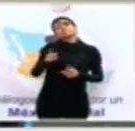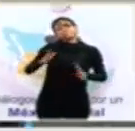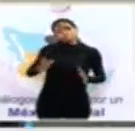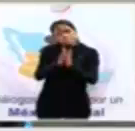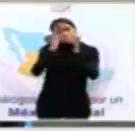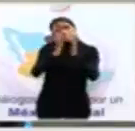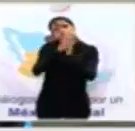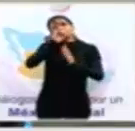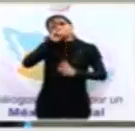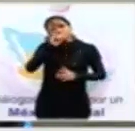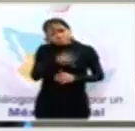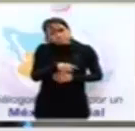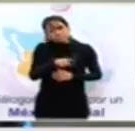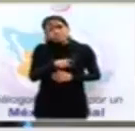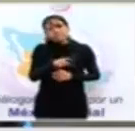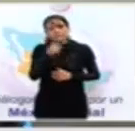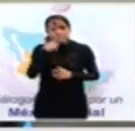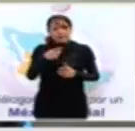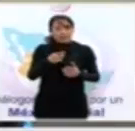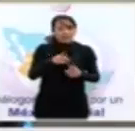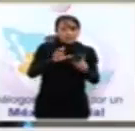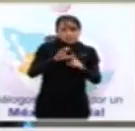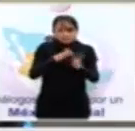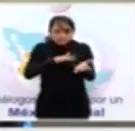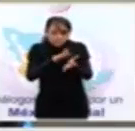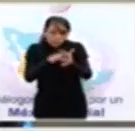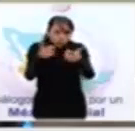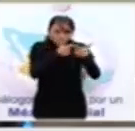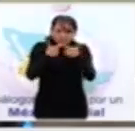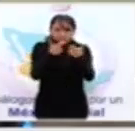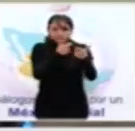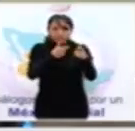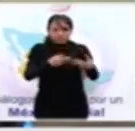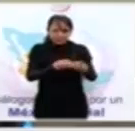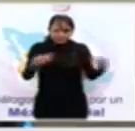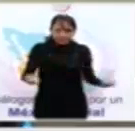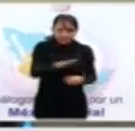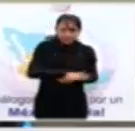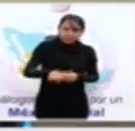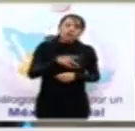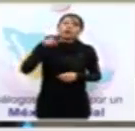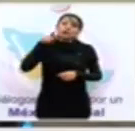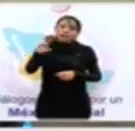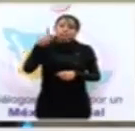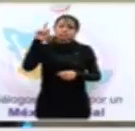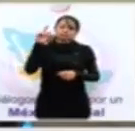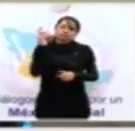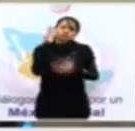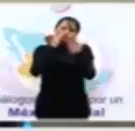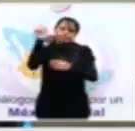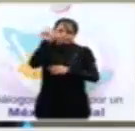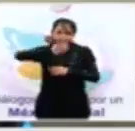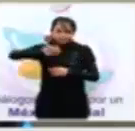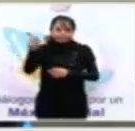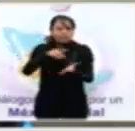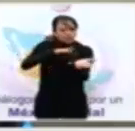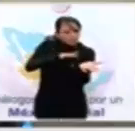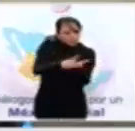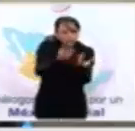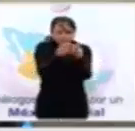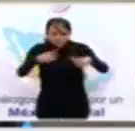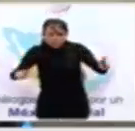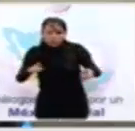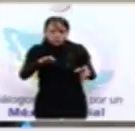Perico, secretario técnico del Programa Iberoamericano de Cooperación en Gestión Territorial. Rafael es licenciado en Ciencias Políticas y